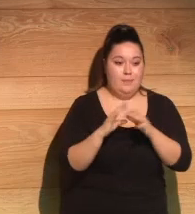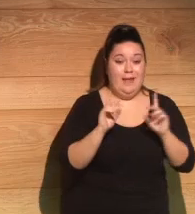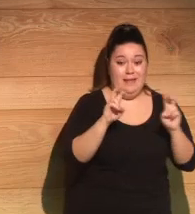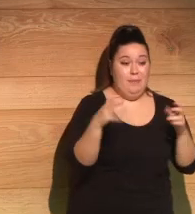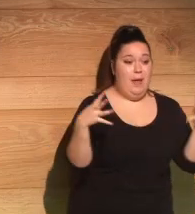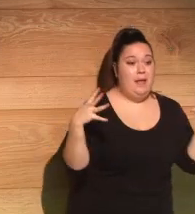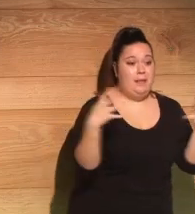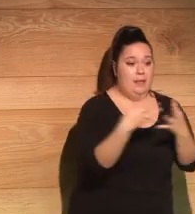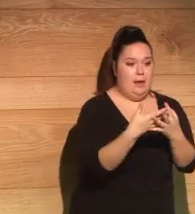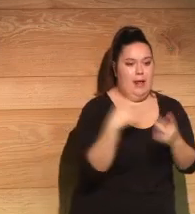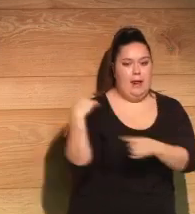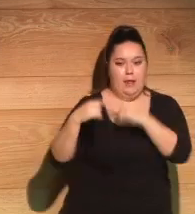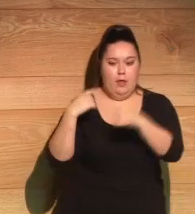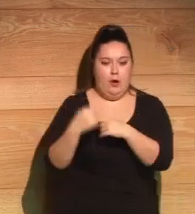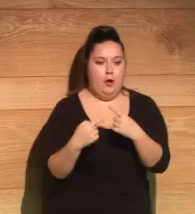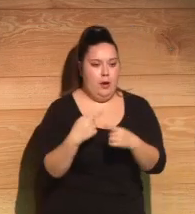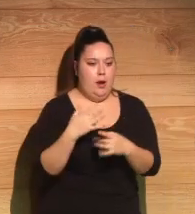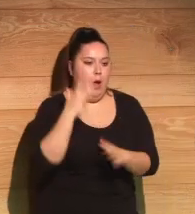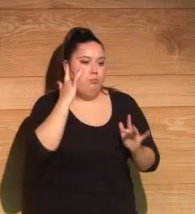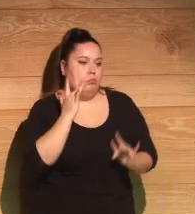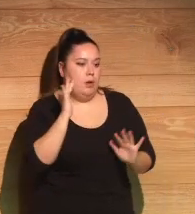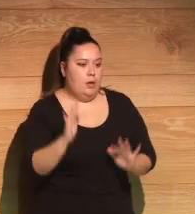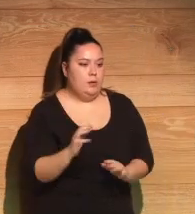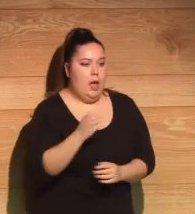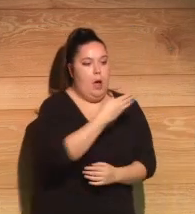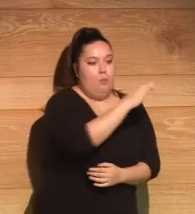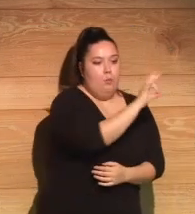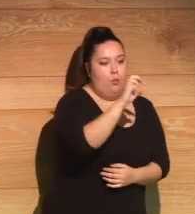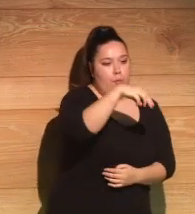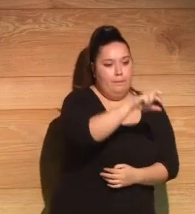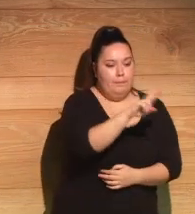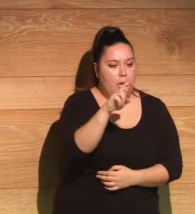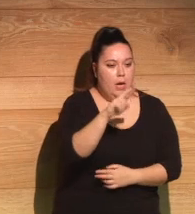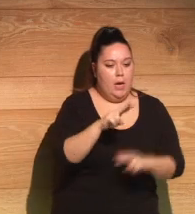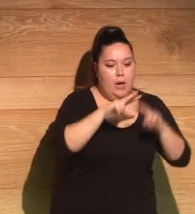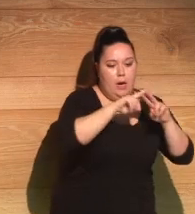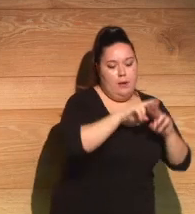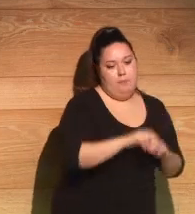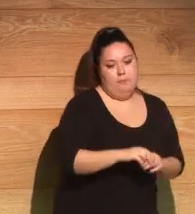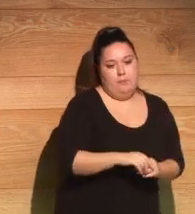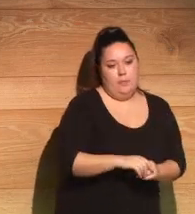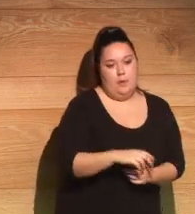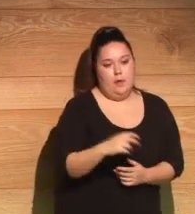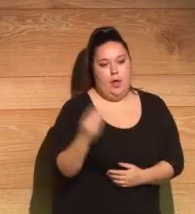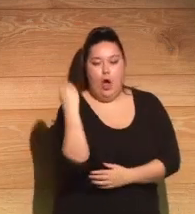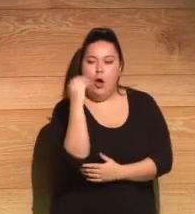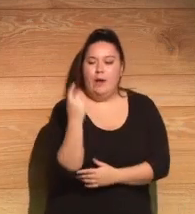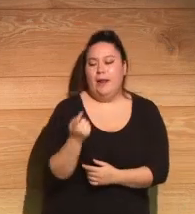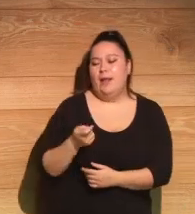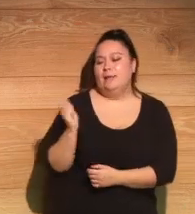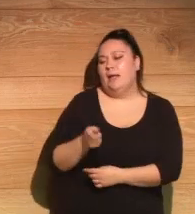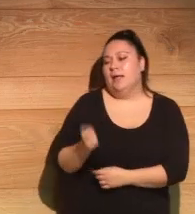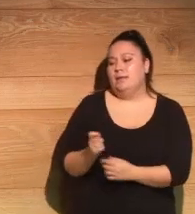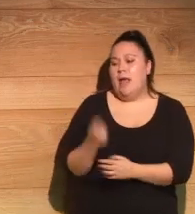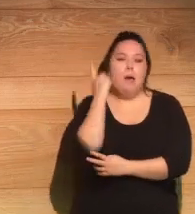las generaciones, digamos, los puretas, los analógicos, los boomers, decimos, no, es que Internet, los jóvenes están todo el día con el cacharrito,